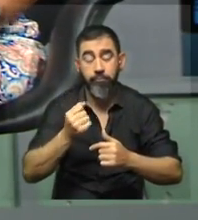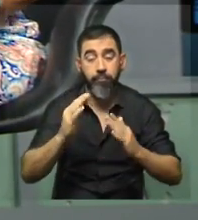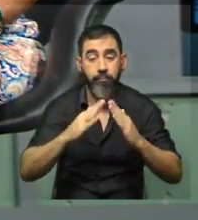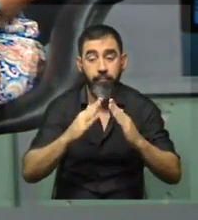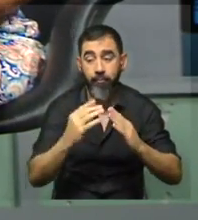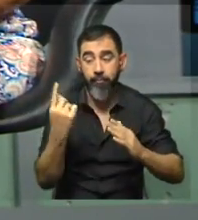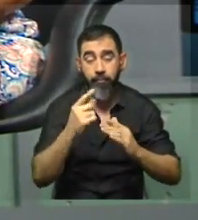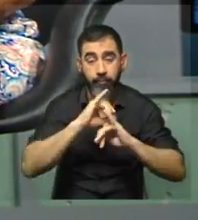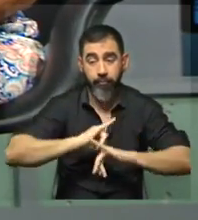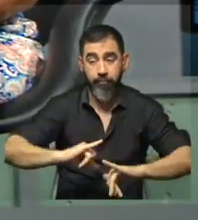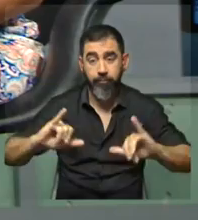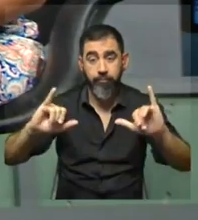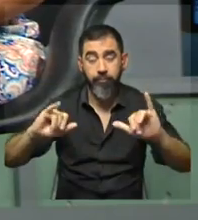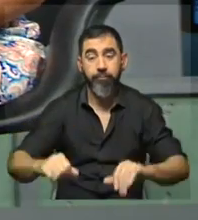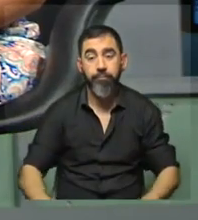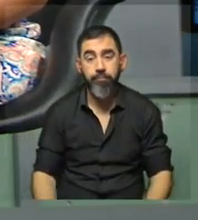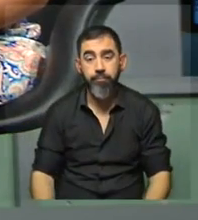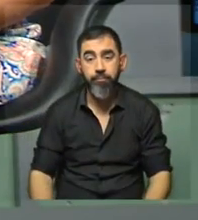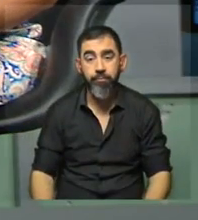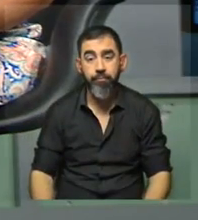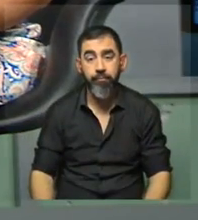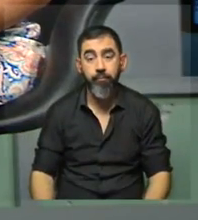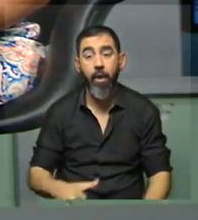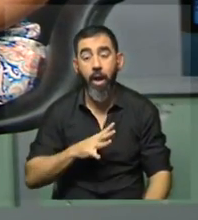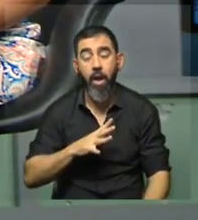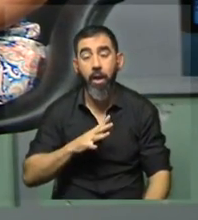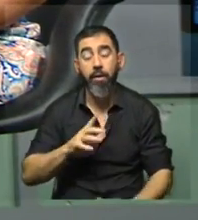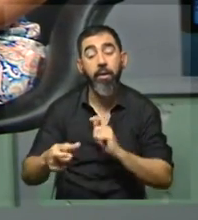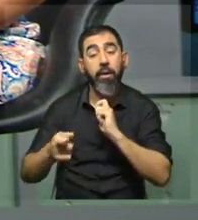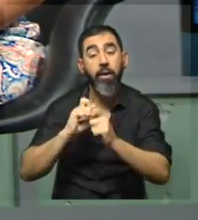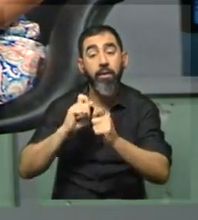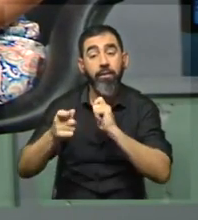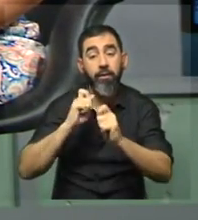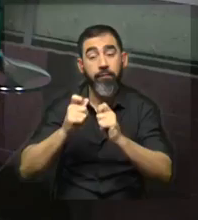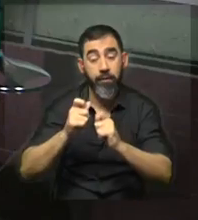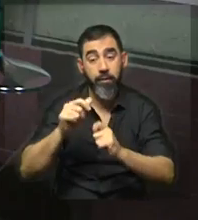cada uno de ustedes y que generen discusiones. Y ustedes tienen una nota que realmente...